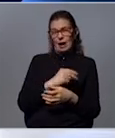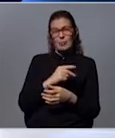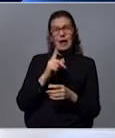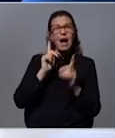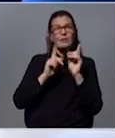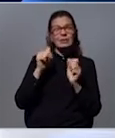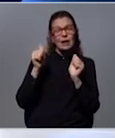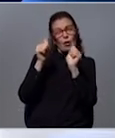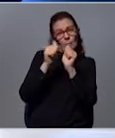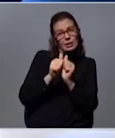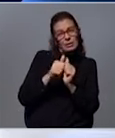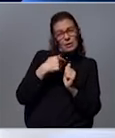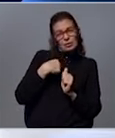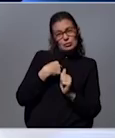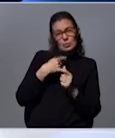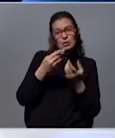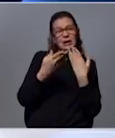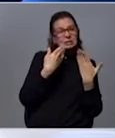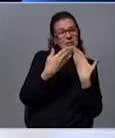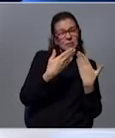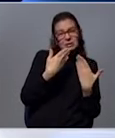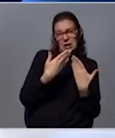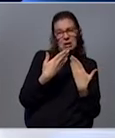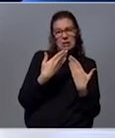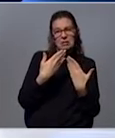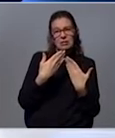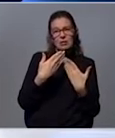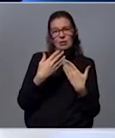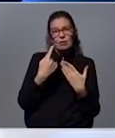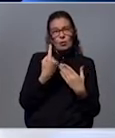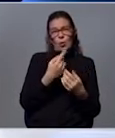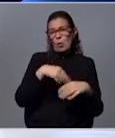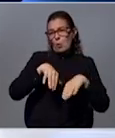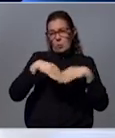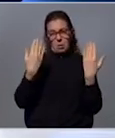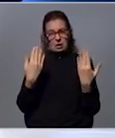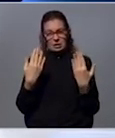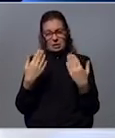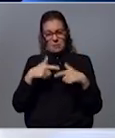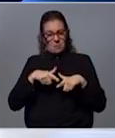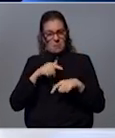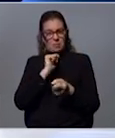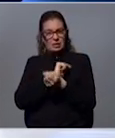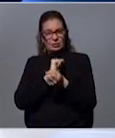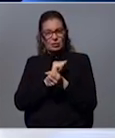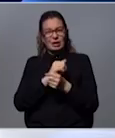acompañaba yo y podrían entrevistarse en privado con cualquier recluso que quisiera hacer alguna denuncia a mí no me